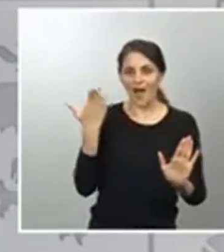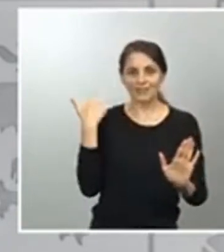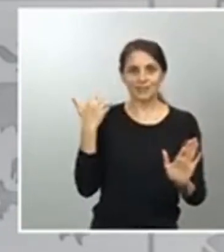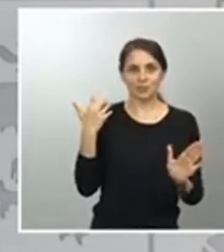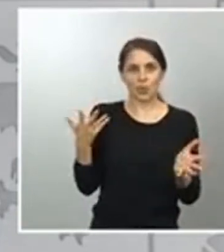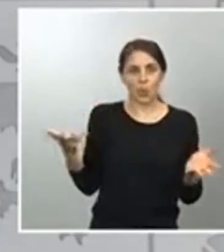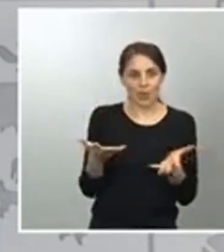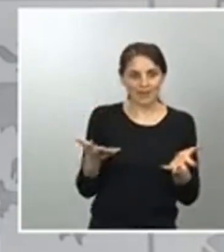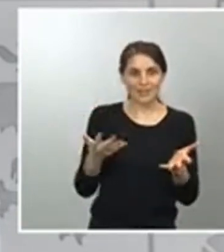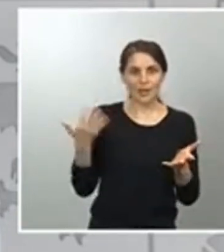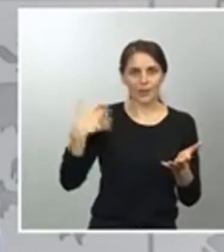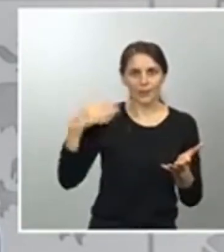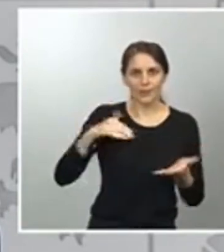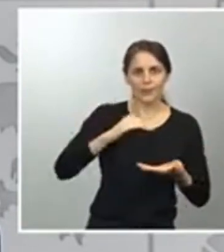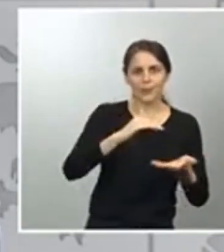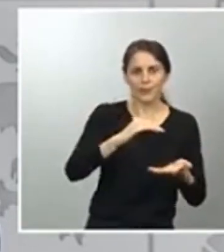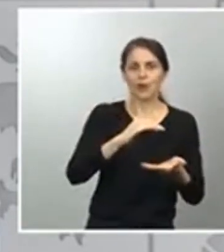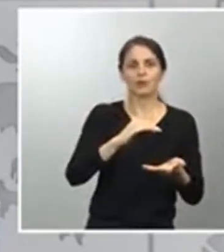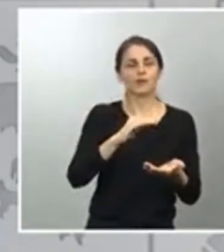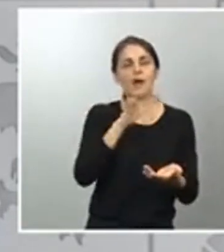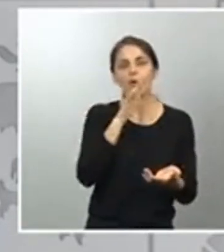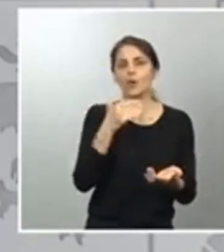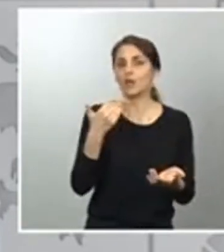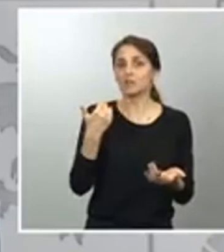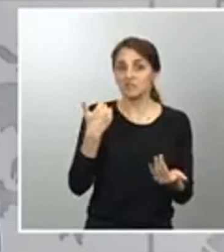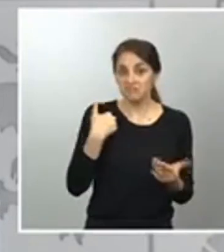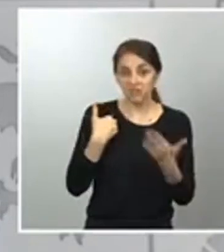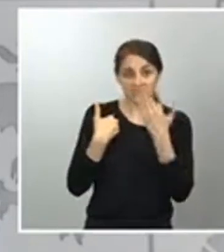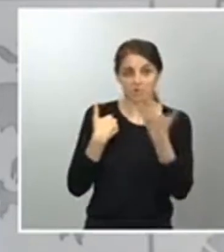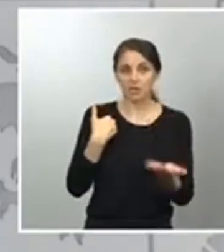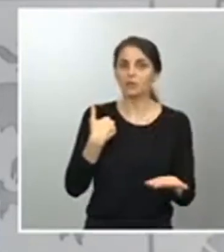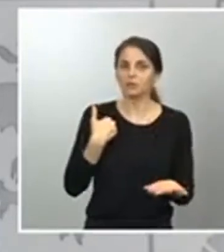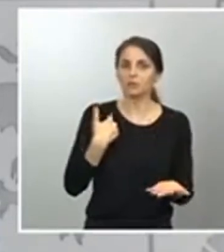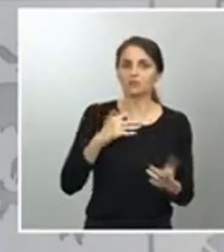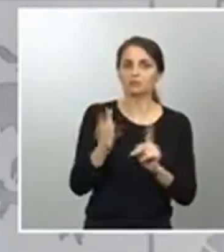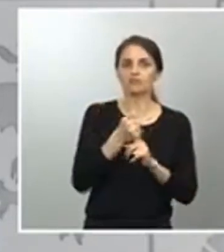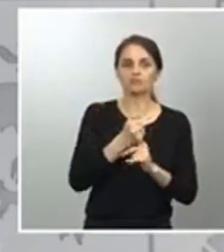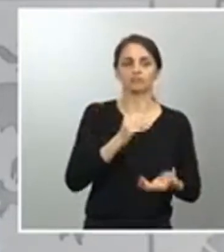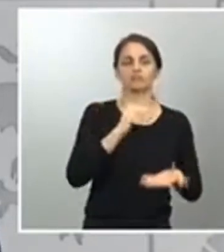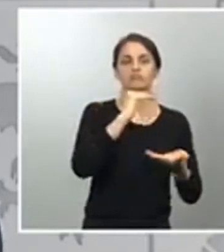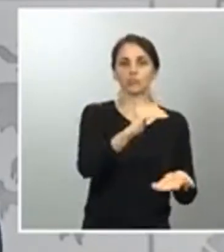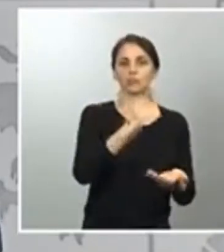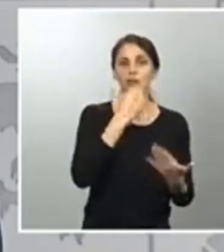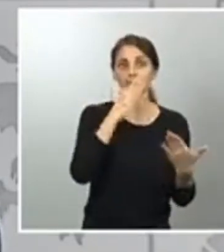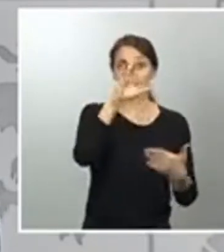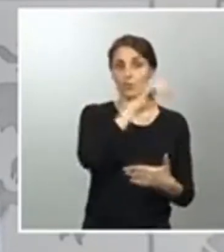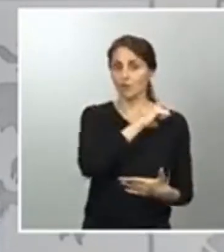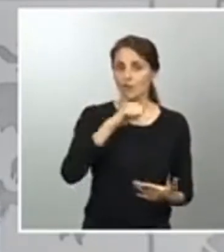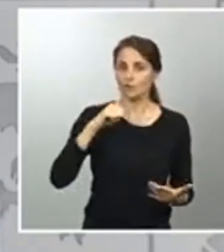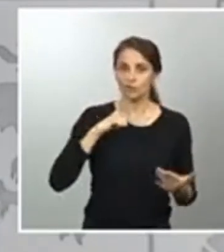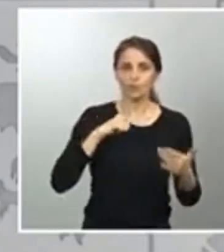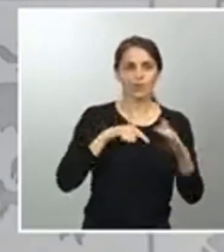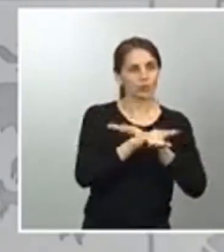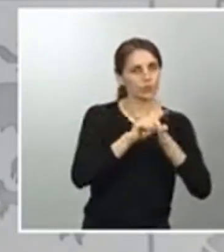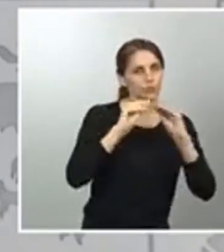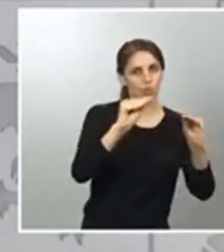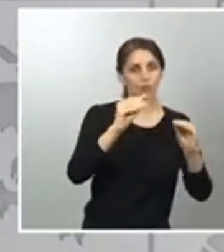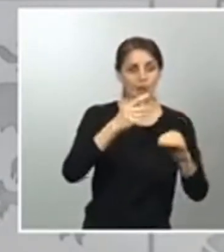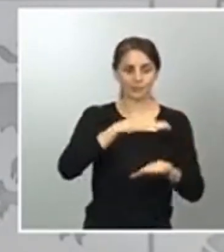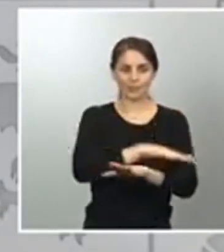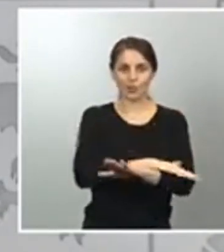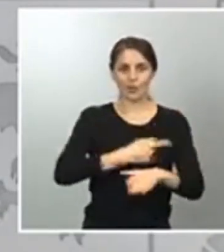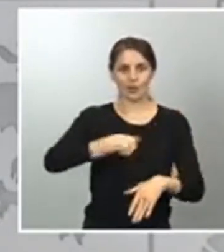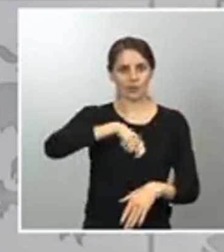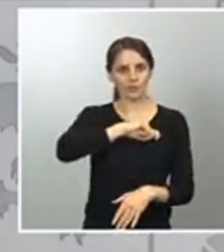afortunadamente, gracias al buen hacer no solamente de las comunidades autónomas, sino principalmente del Gobierno de España, esa provisión de EPIs y de material médico pues